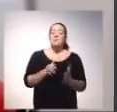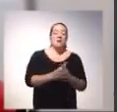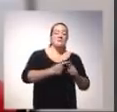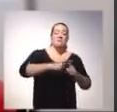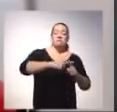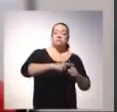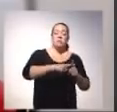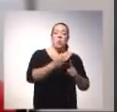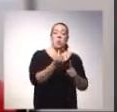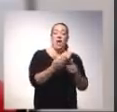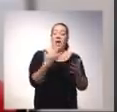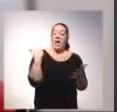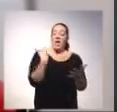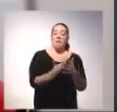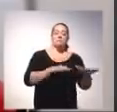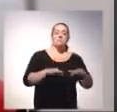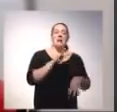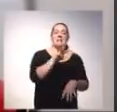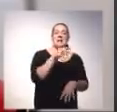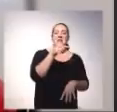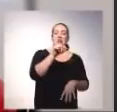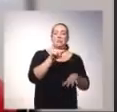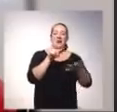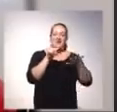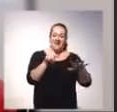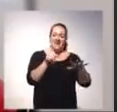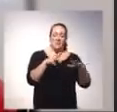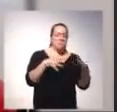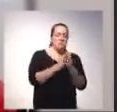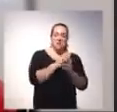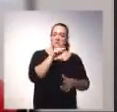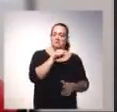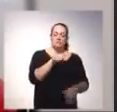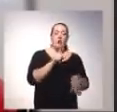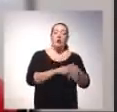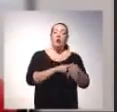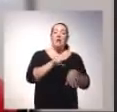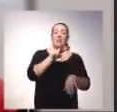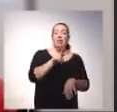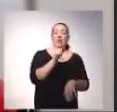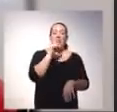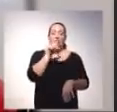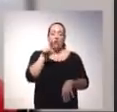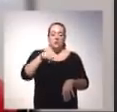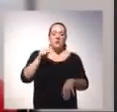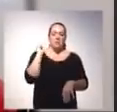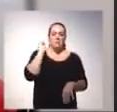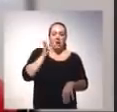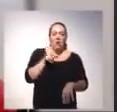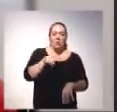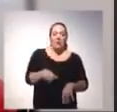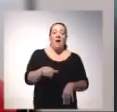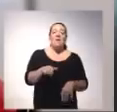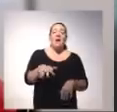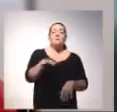últimas 24 horas ha sido un sismo de magnitud 3.6. Se ha producido a las 2:11 de esta madrugada y a unos